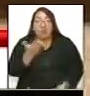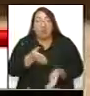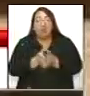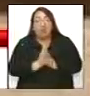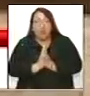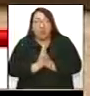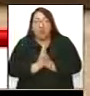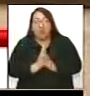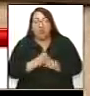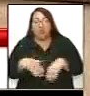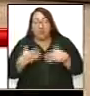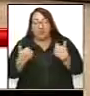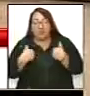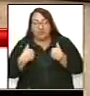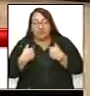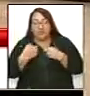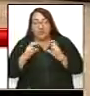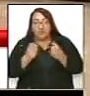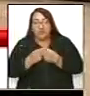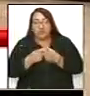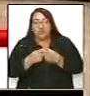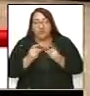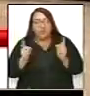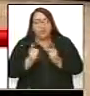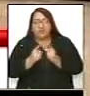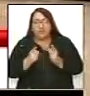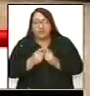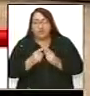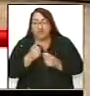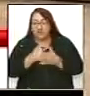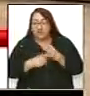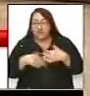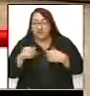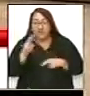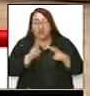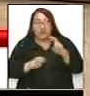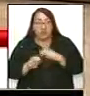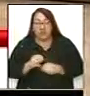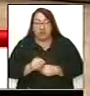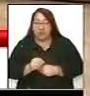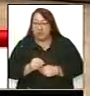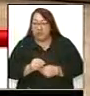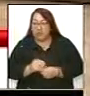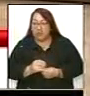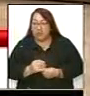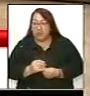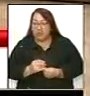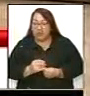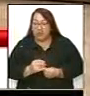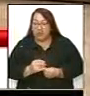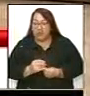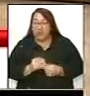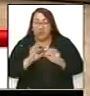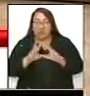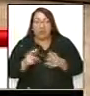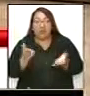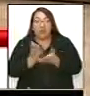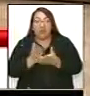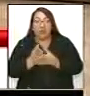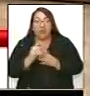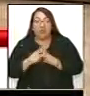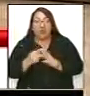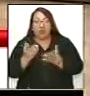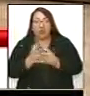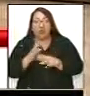reiterar el pedido de poder tener una comisión muy breve, muy corta, para poder revisar el caso de los textos escolares de inglés en la jornada